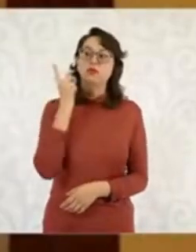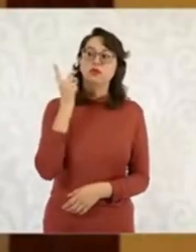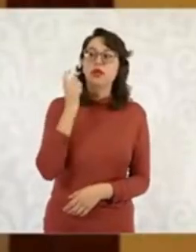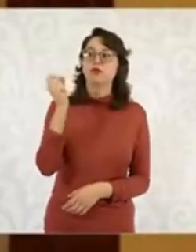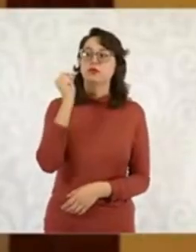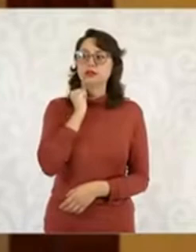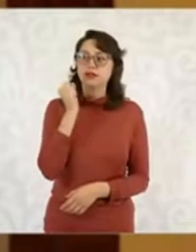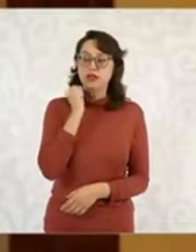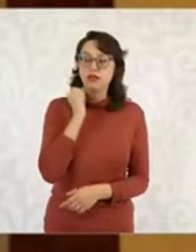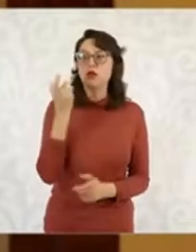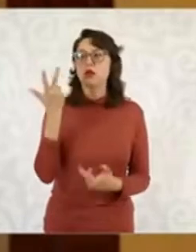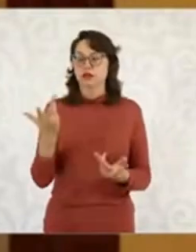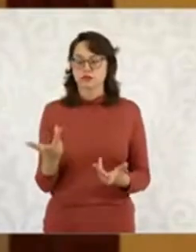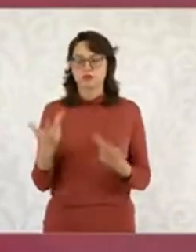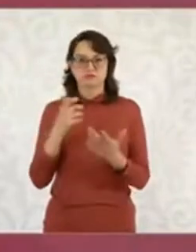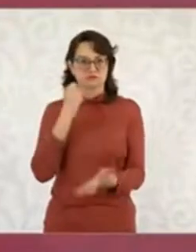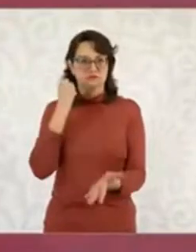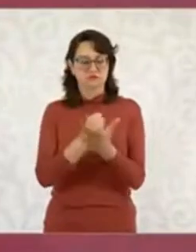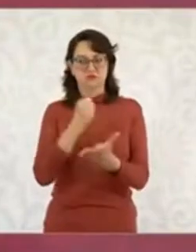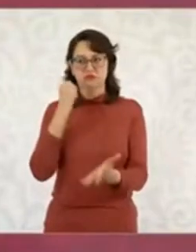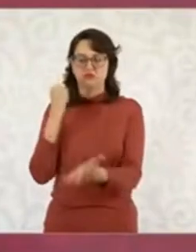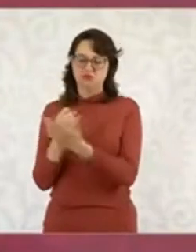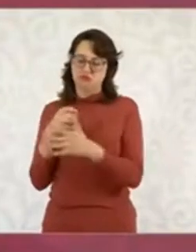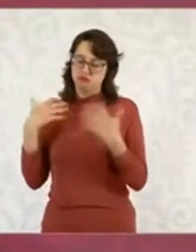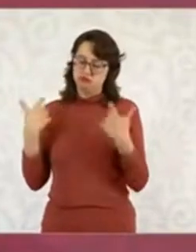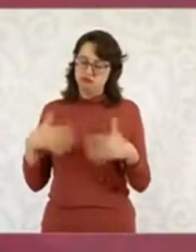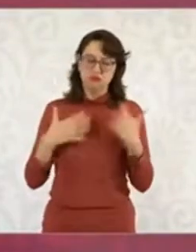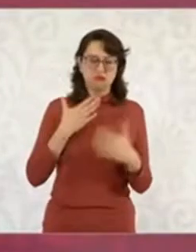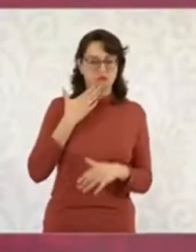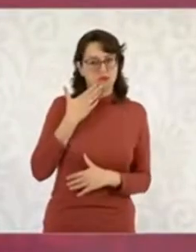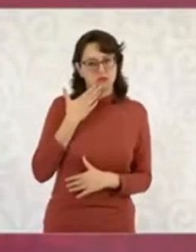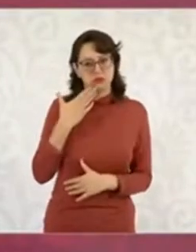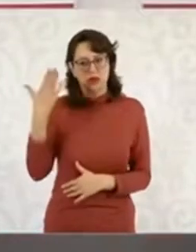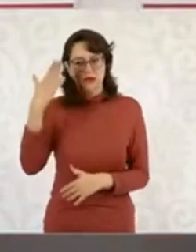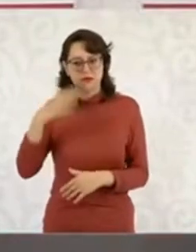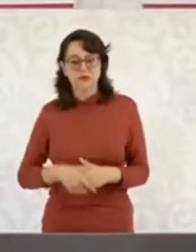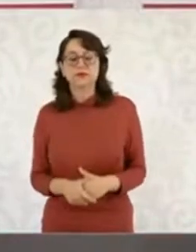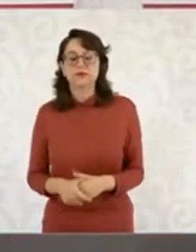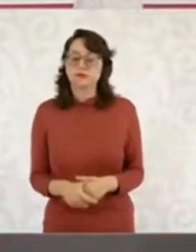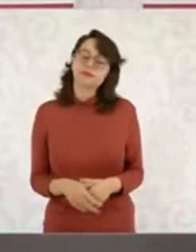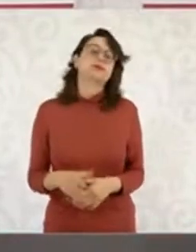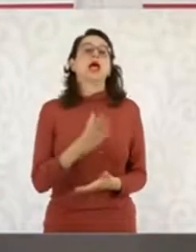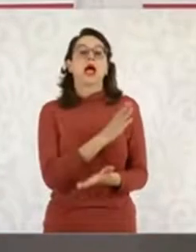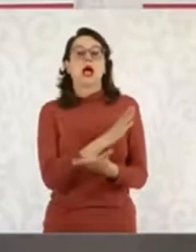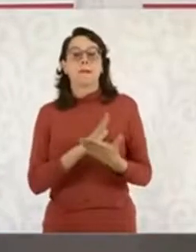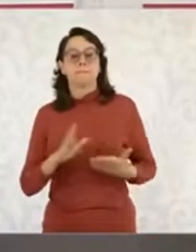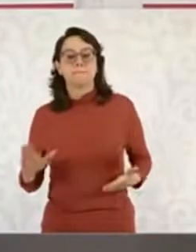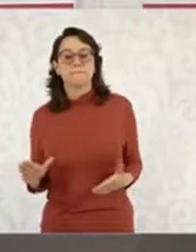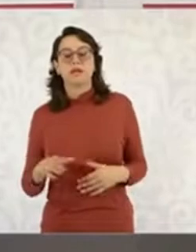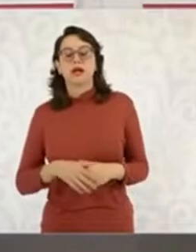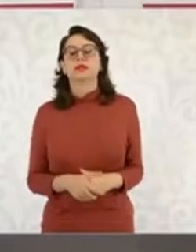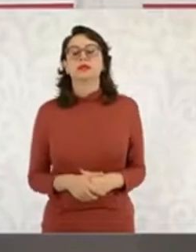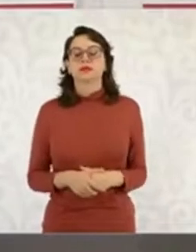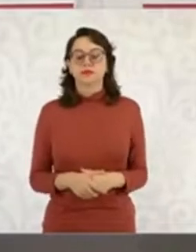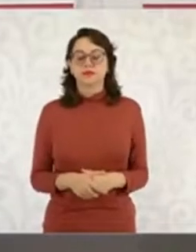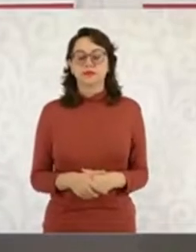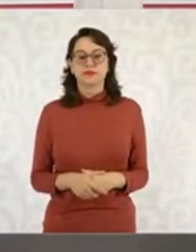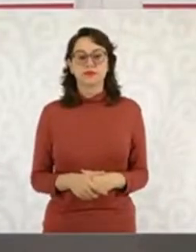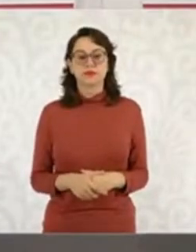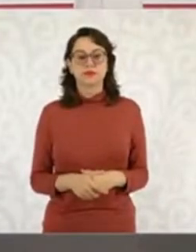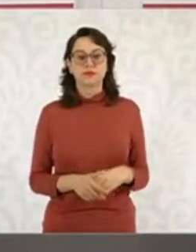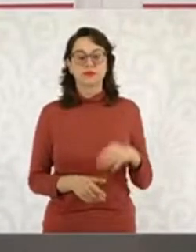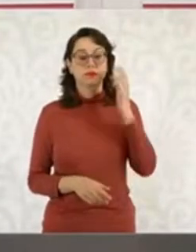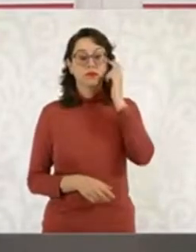hizo en la Cámara de Diputados y después en la Cámara de Senadores. Adicionalmente, lo que considera la ley, la que sigue por